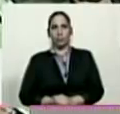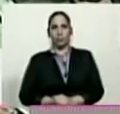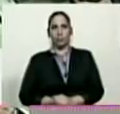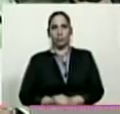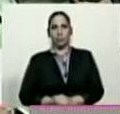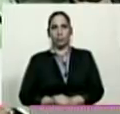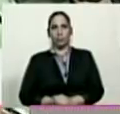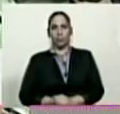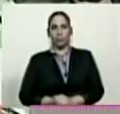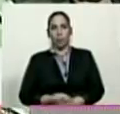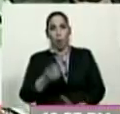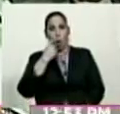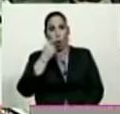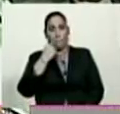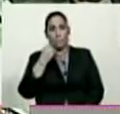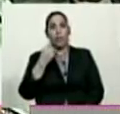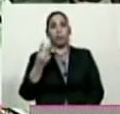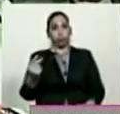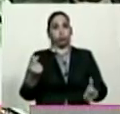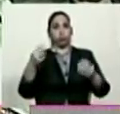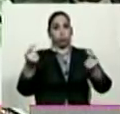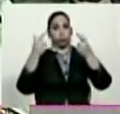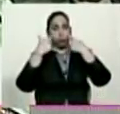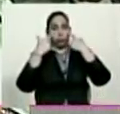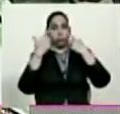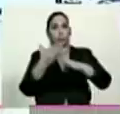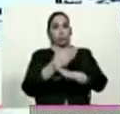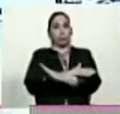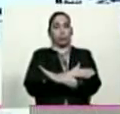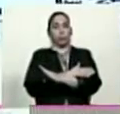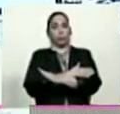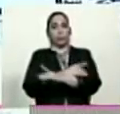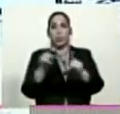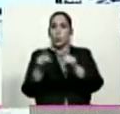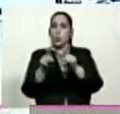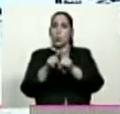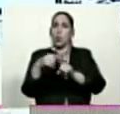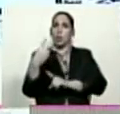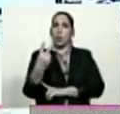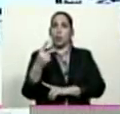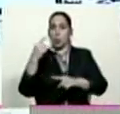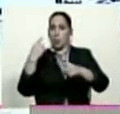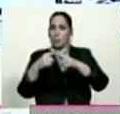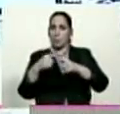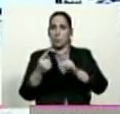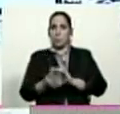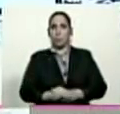Hombre prevenido vale por dos, pueblo prevenido vale por dos.